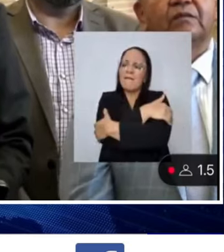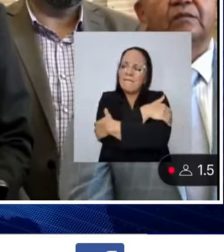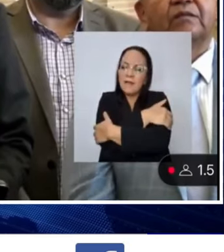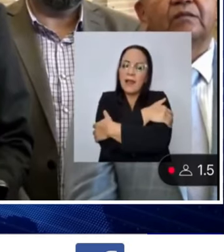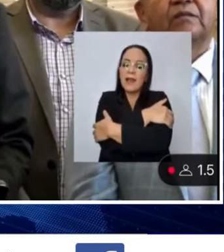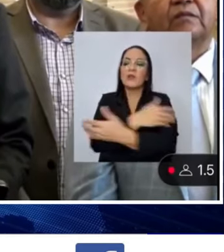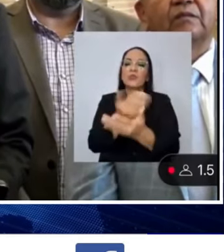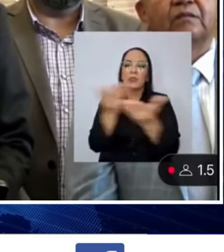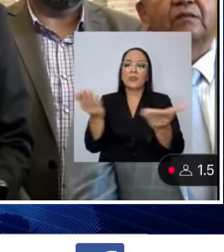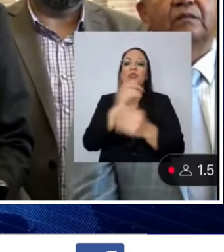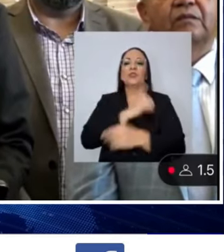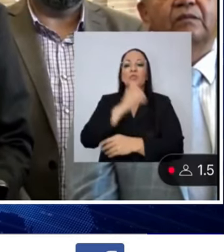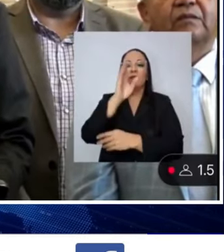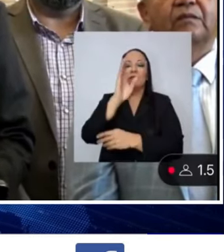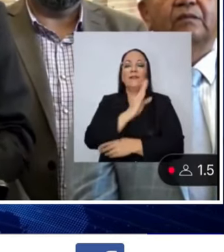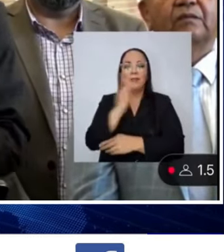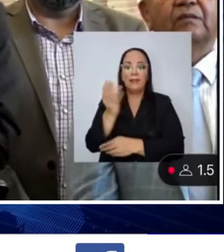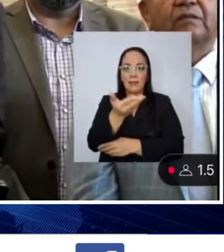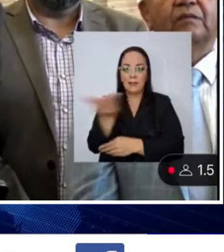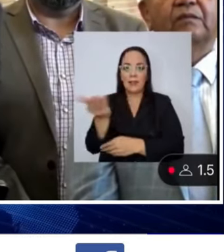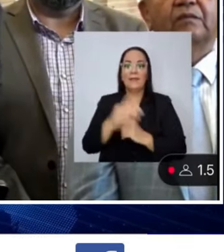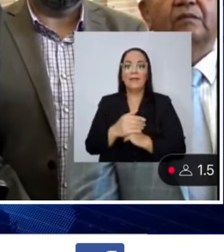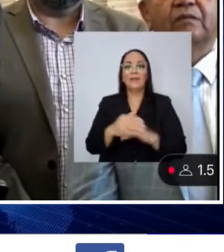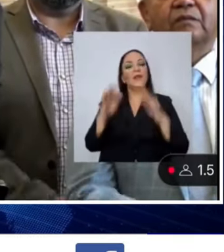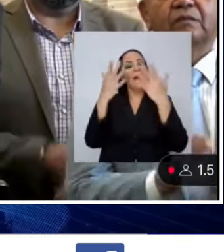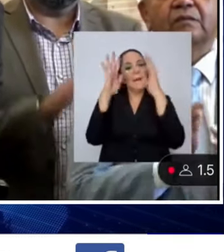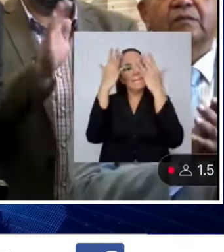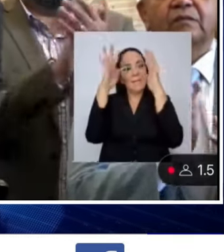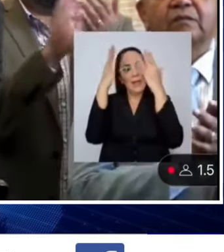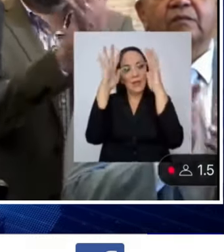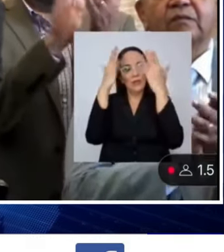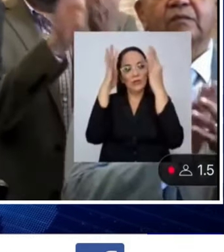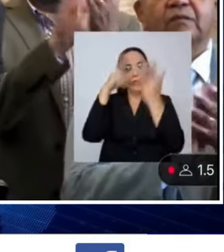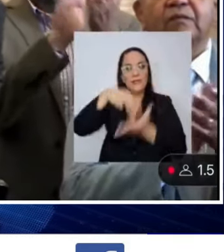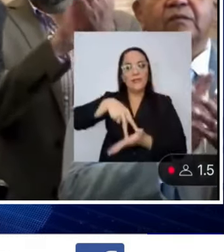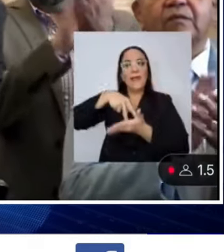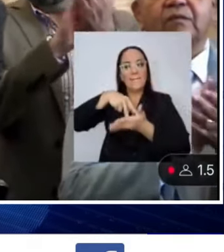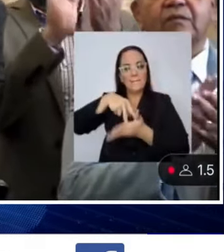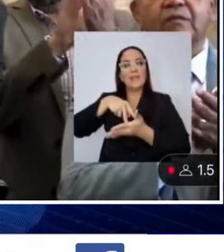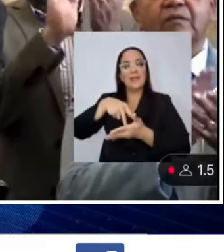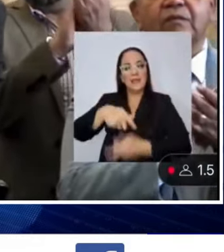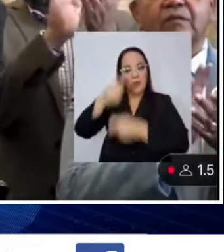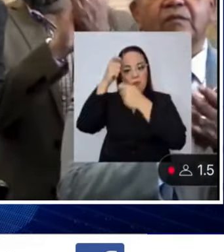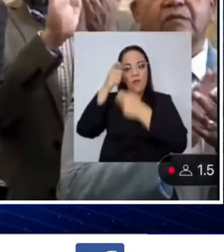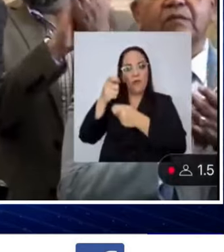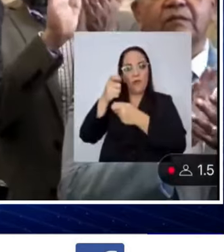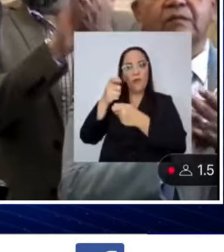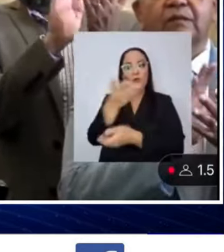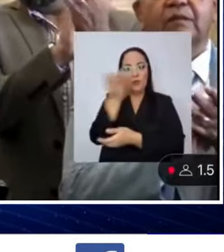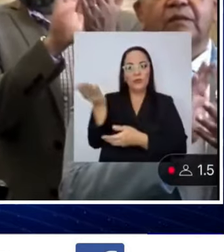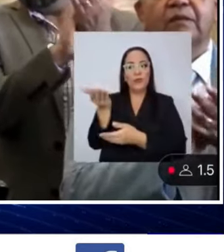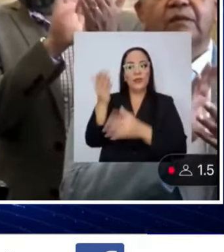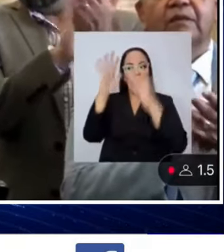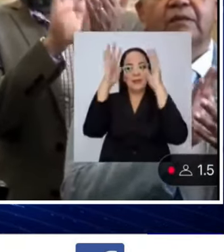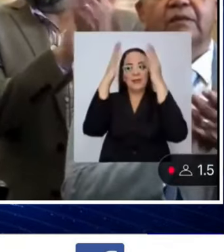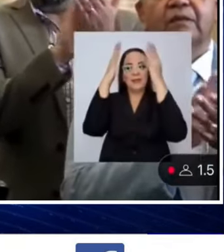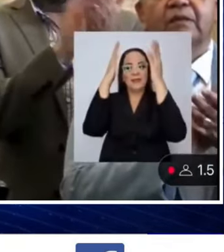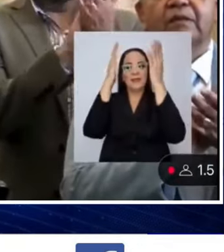fraterno, que Dios los bendiga y un aplauso de pie en honor a ustedes.